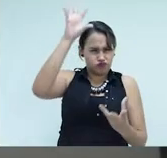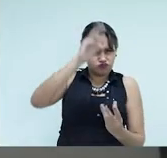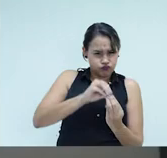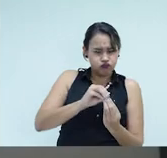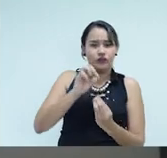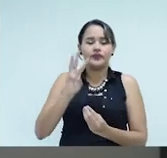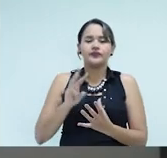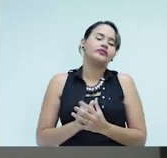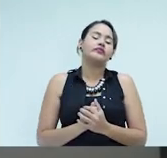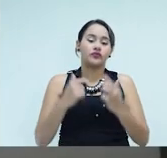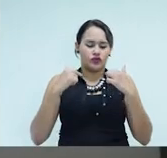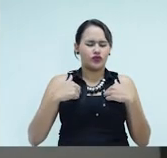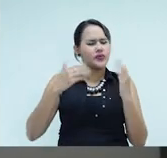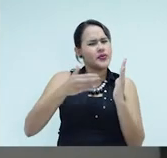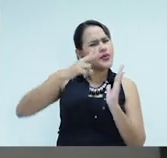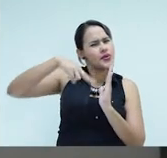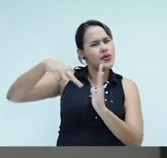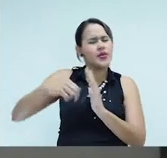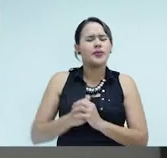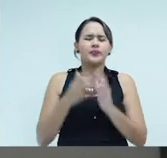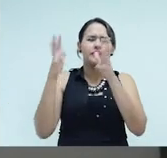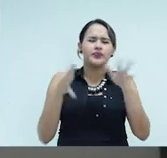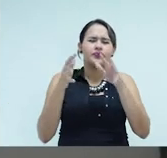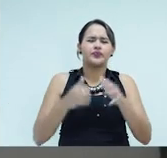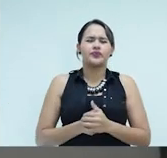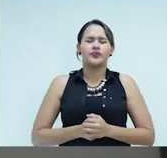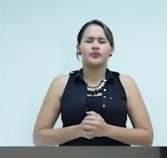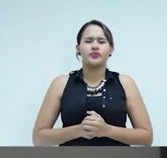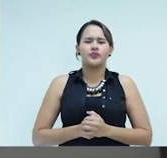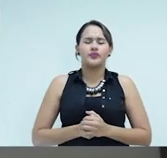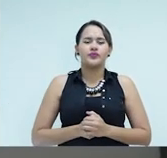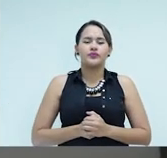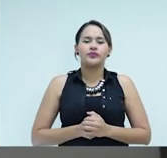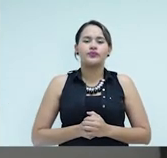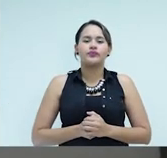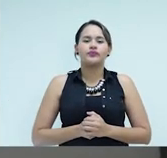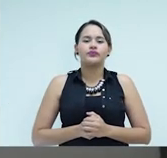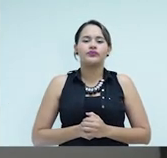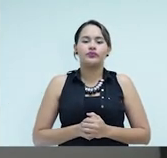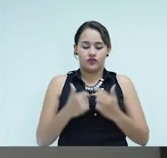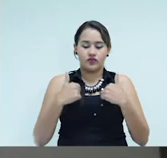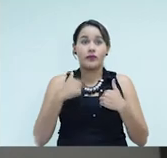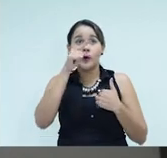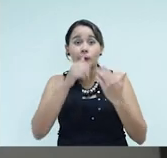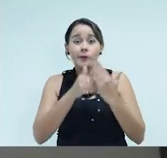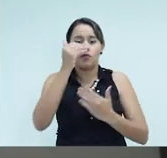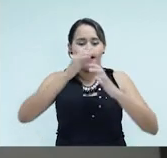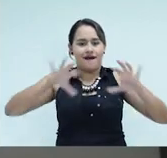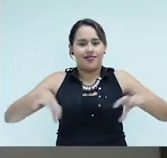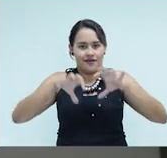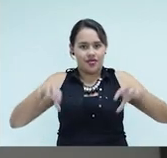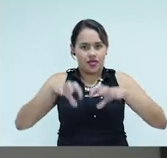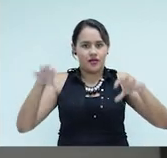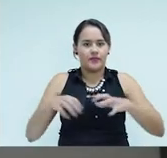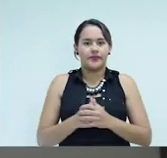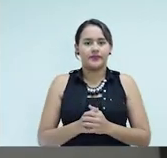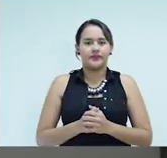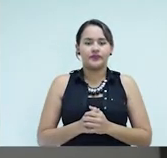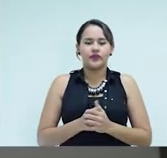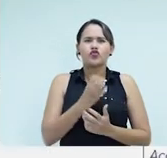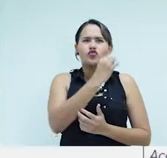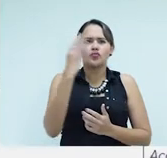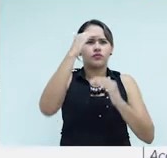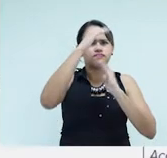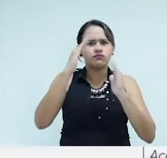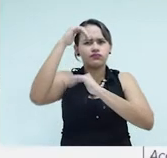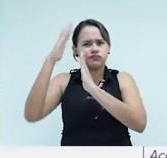muy importante y tenemos una gramática que aprender, que es voz activa y voz pasiva. Aquí vamos a ver un video de un